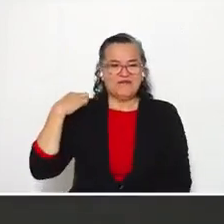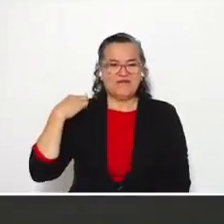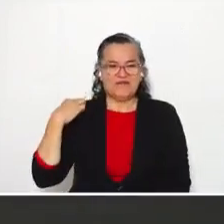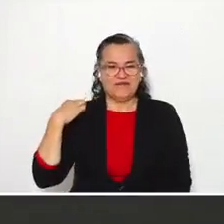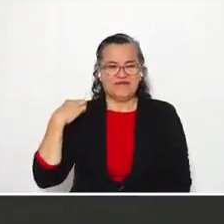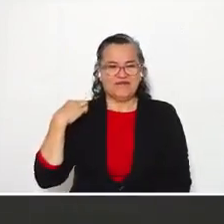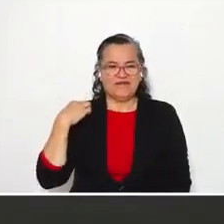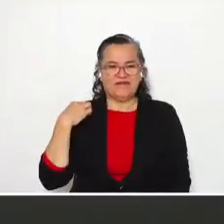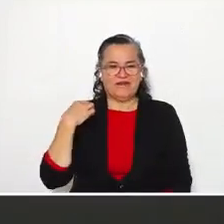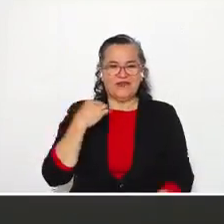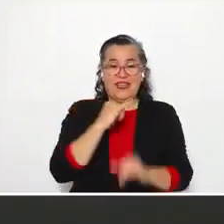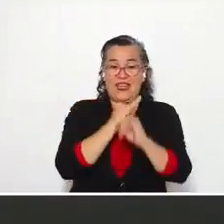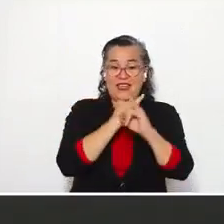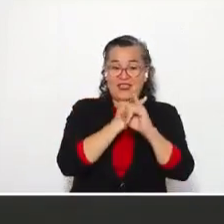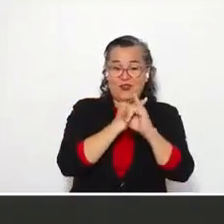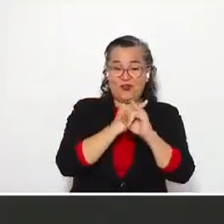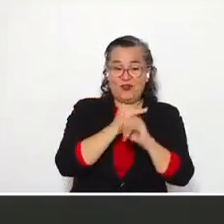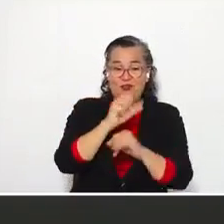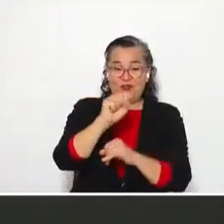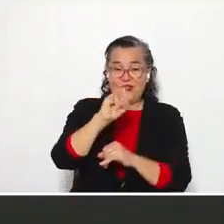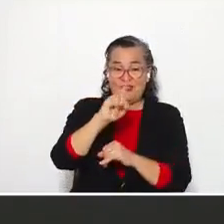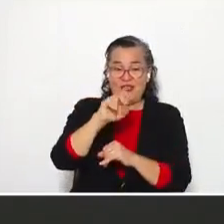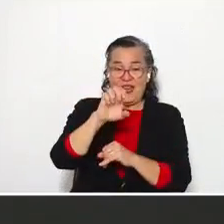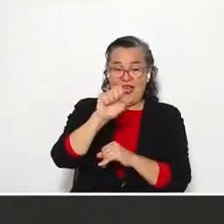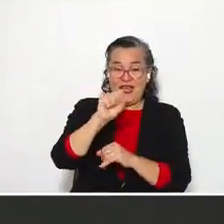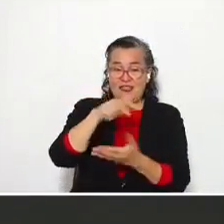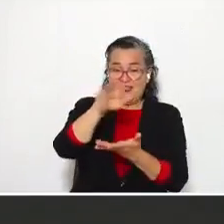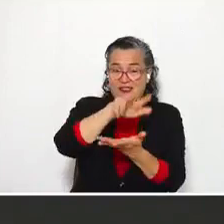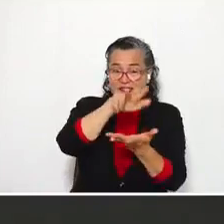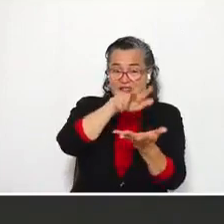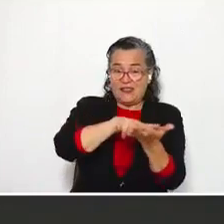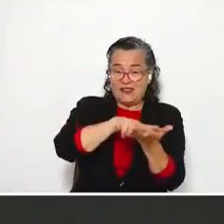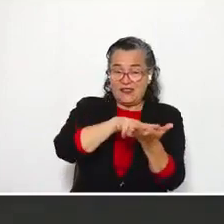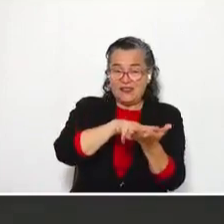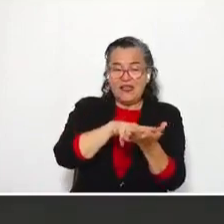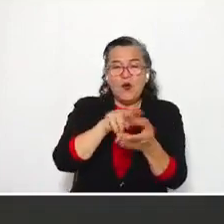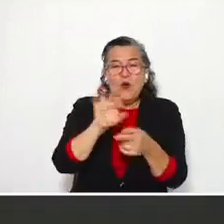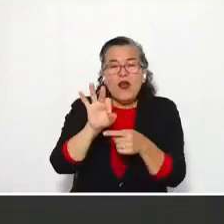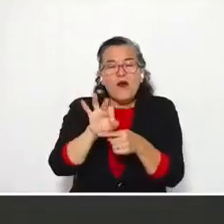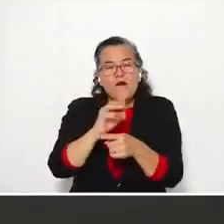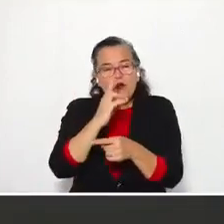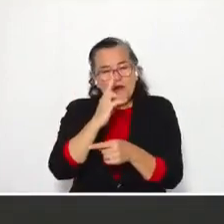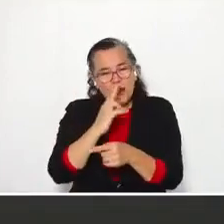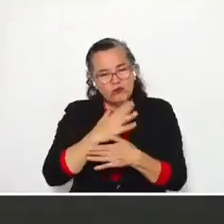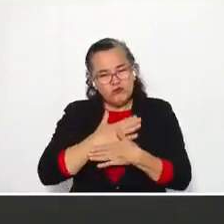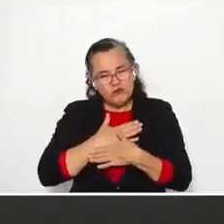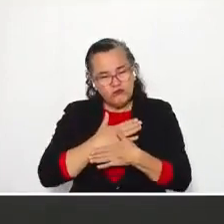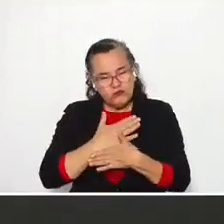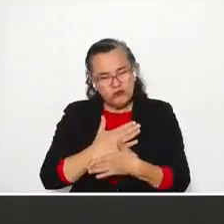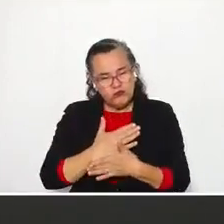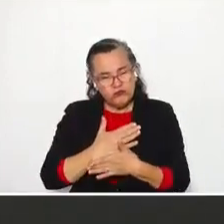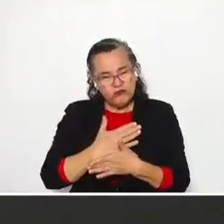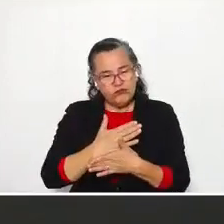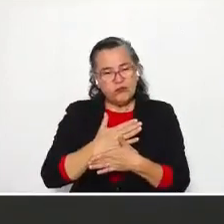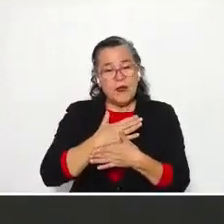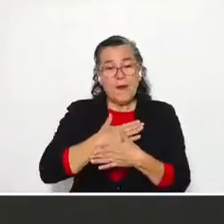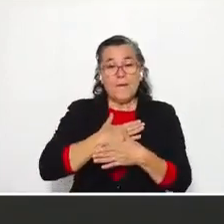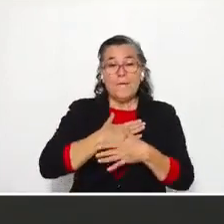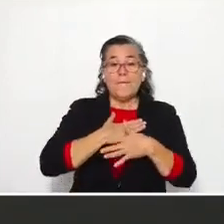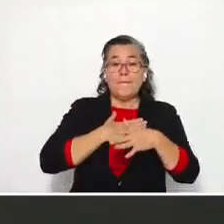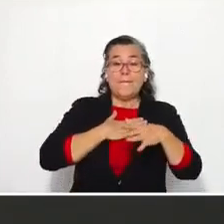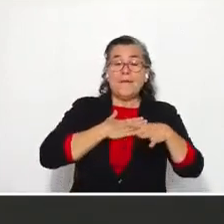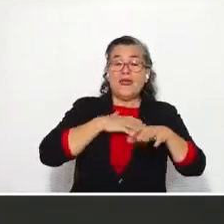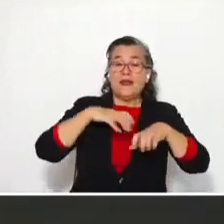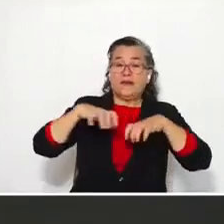Una institución que, de alguna forma modesta, durante mi gestión como rector